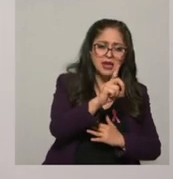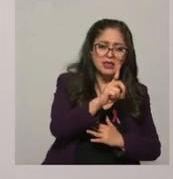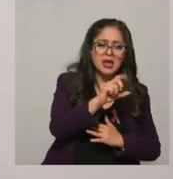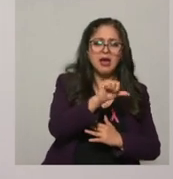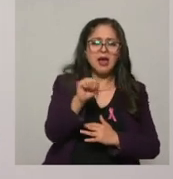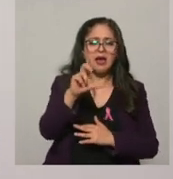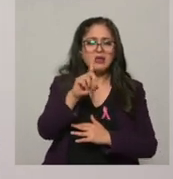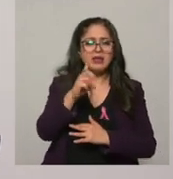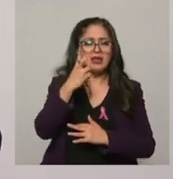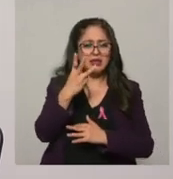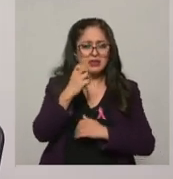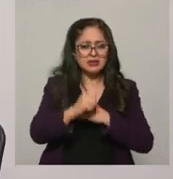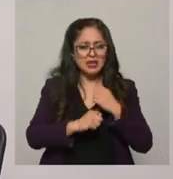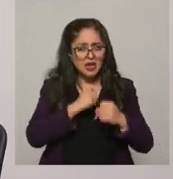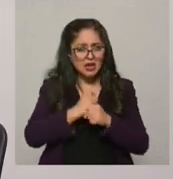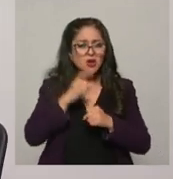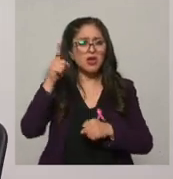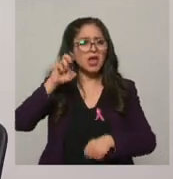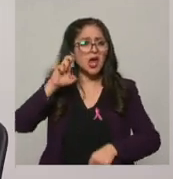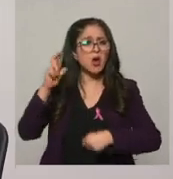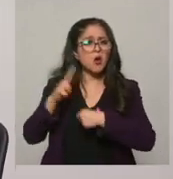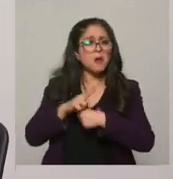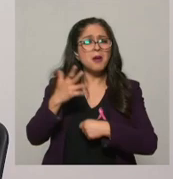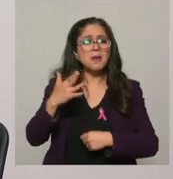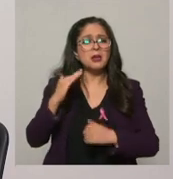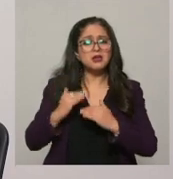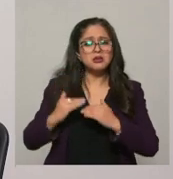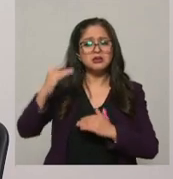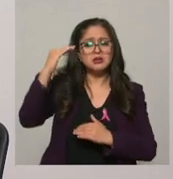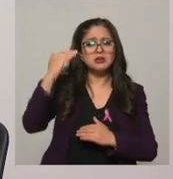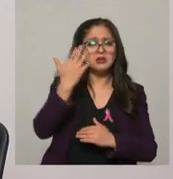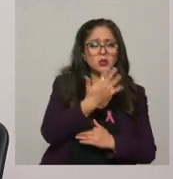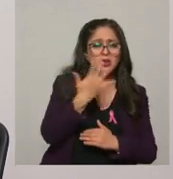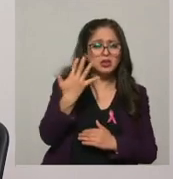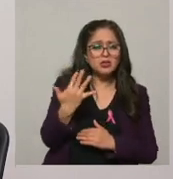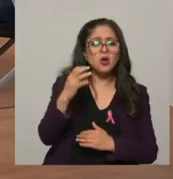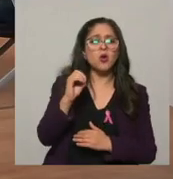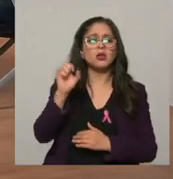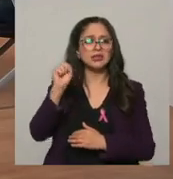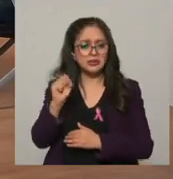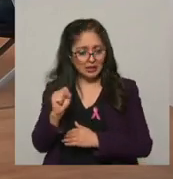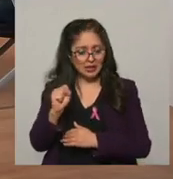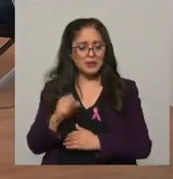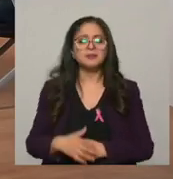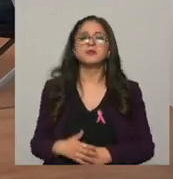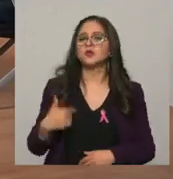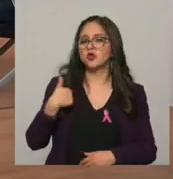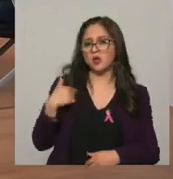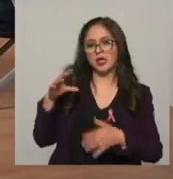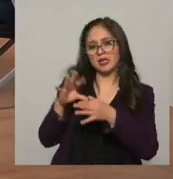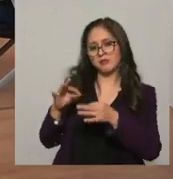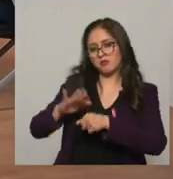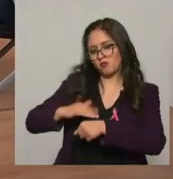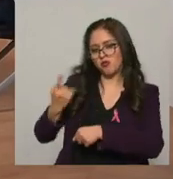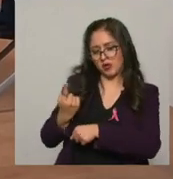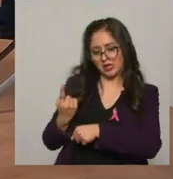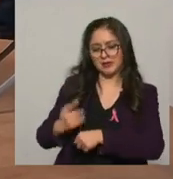años, mientras que en Europa es de los 55, 60 años. Ahora yo te voy a decir por qué. Los modelantes